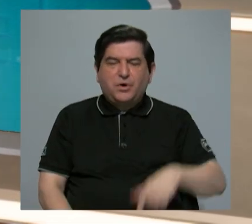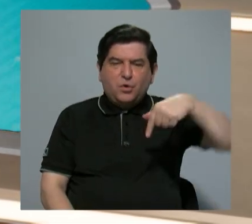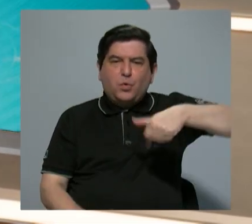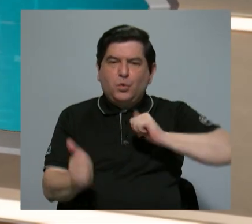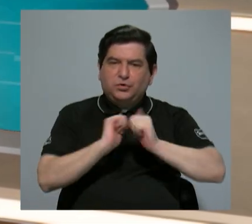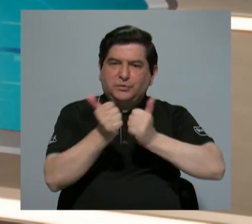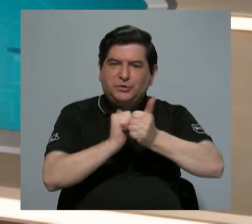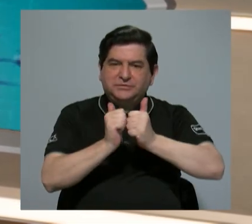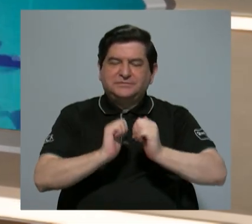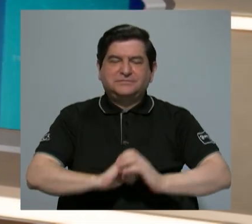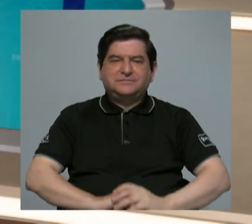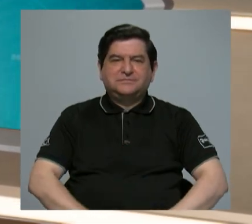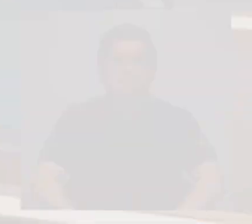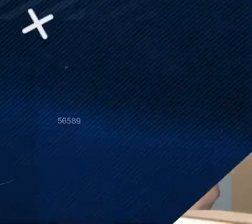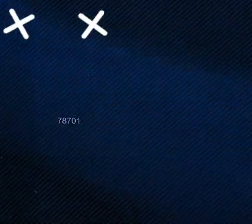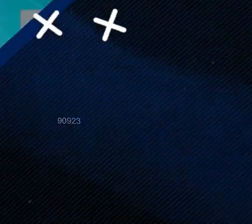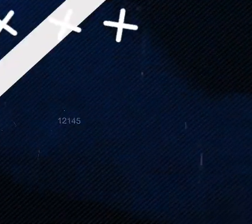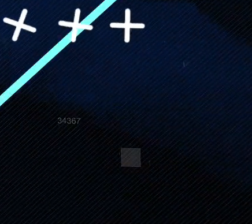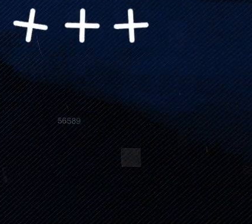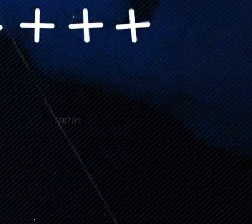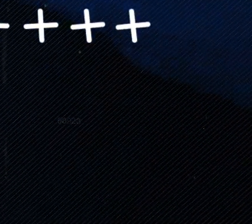Deportes.